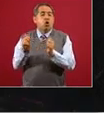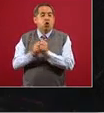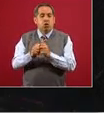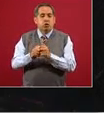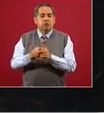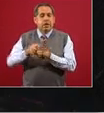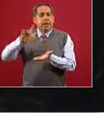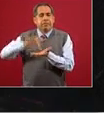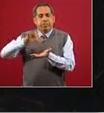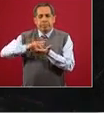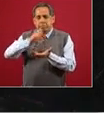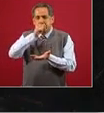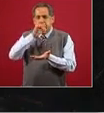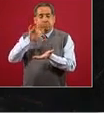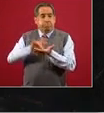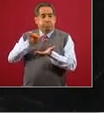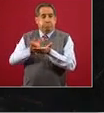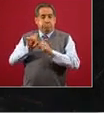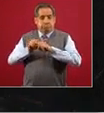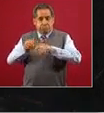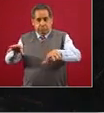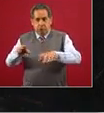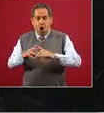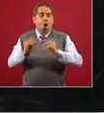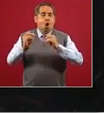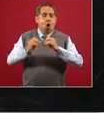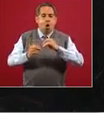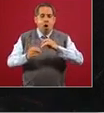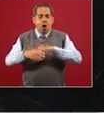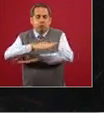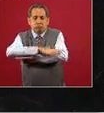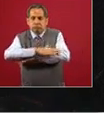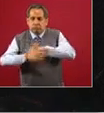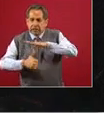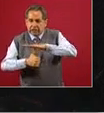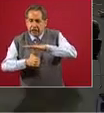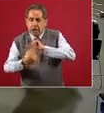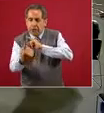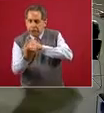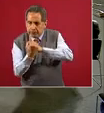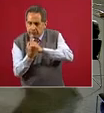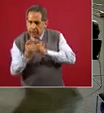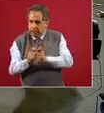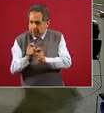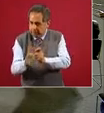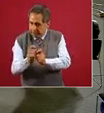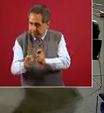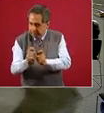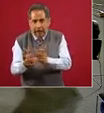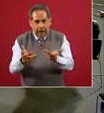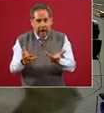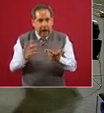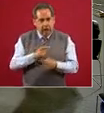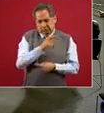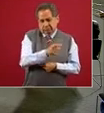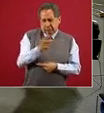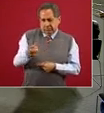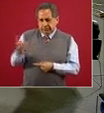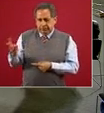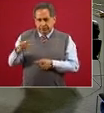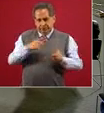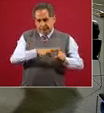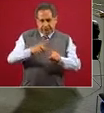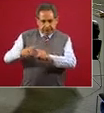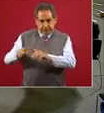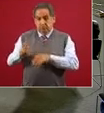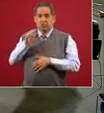giro telegráfico o mesa de atención, que son los operativos en los cuales acercamos el dinero en efectivo a